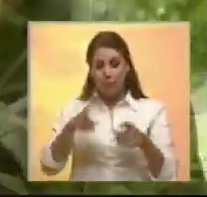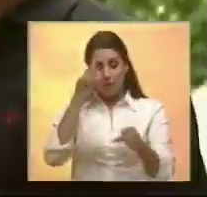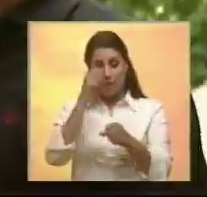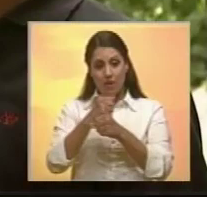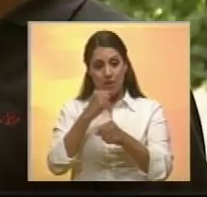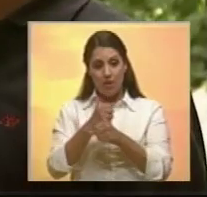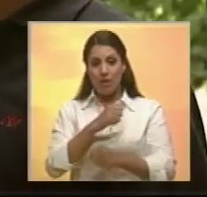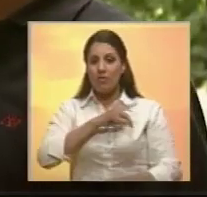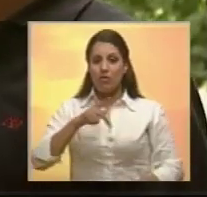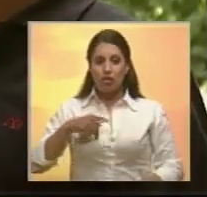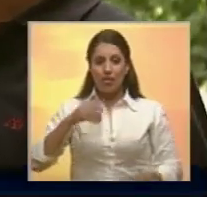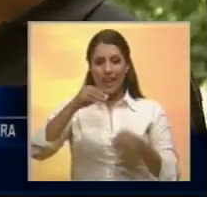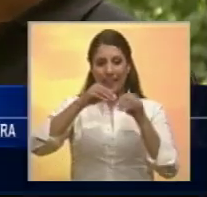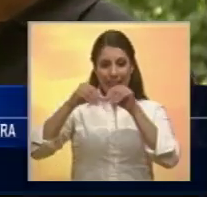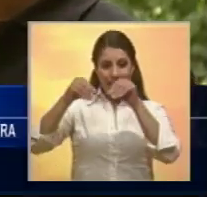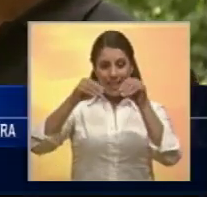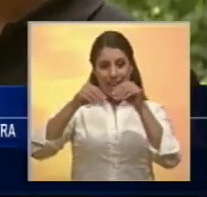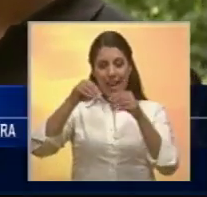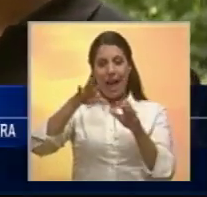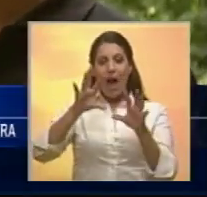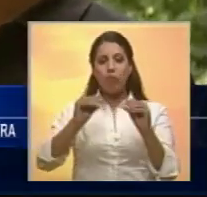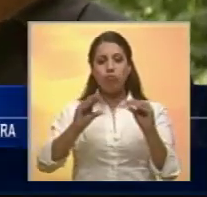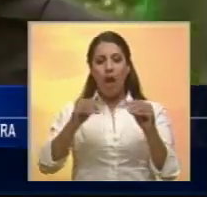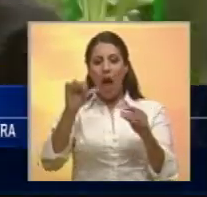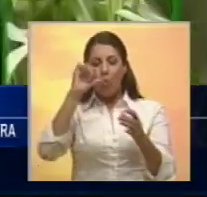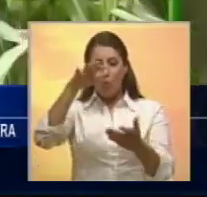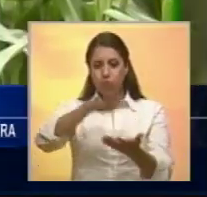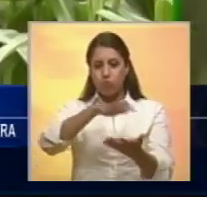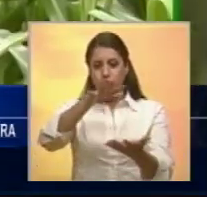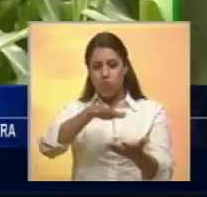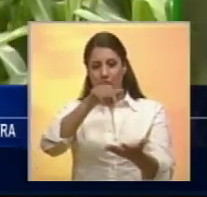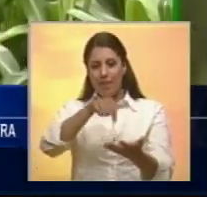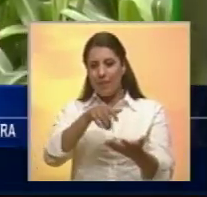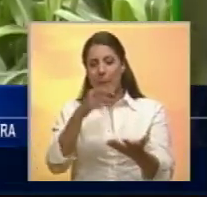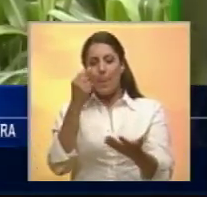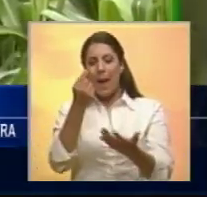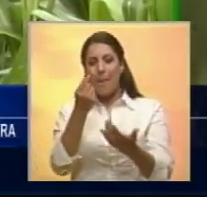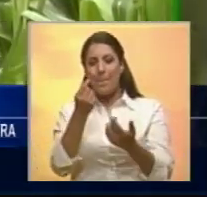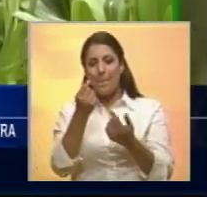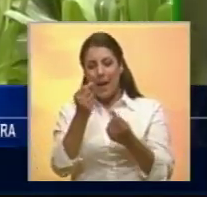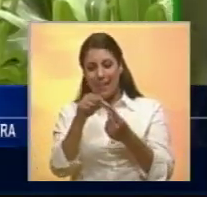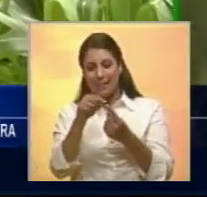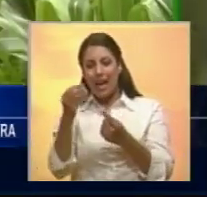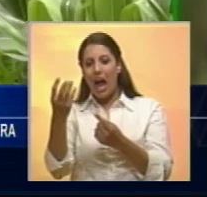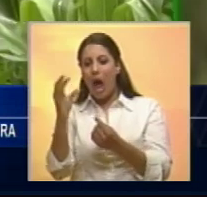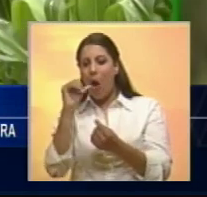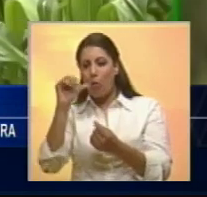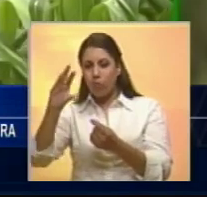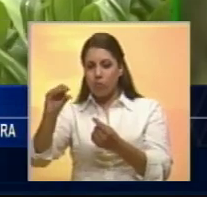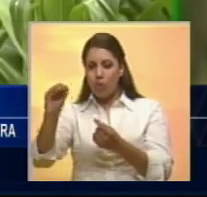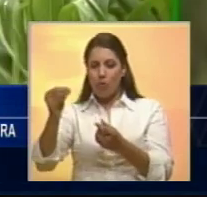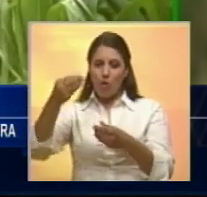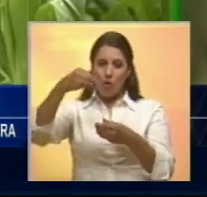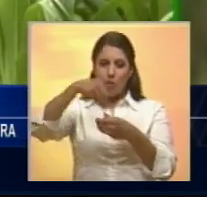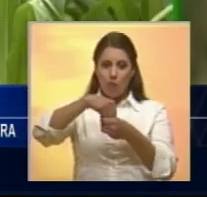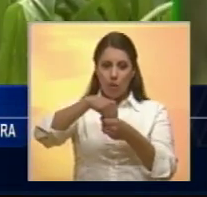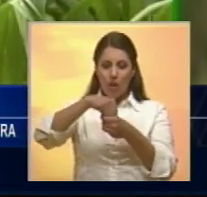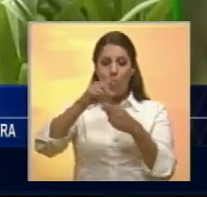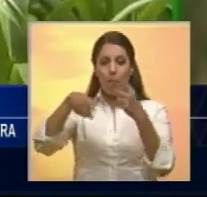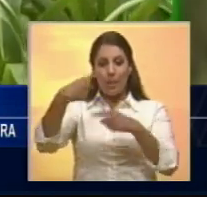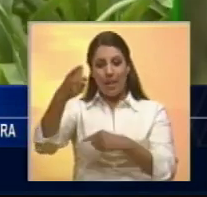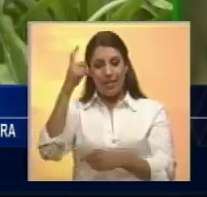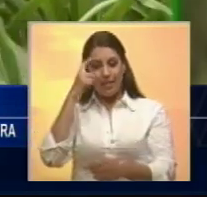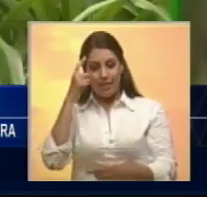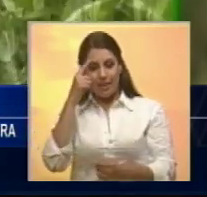agricultores. Uno pone la tierra en remojo, ¿verdad? Pone el maíz también en remojo un poco y siembra al día